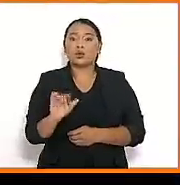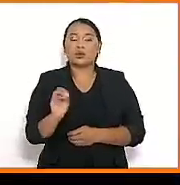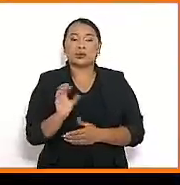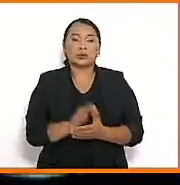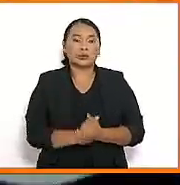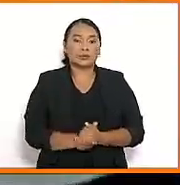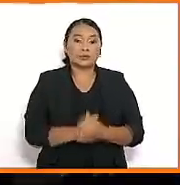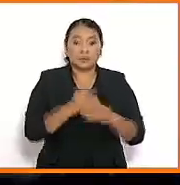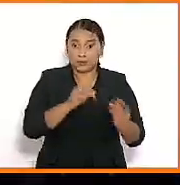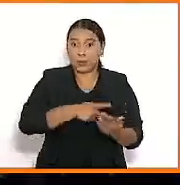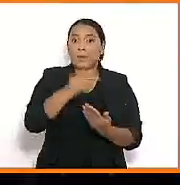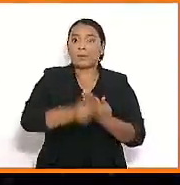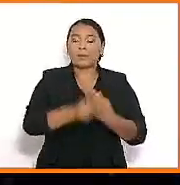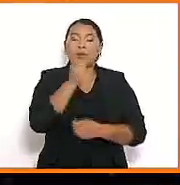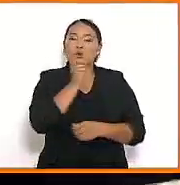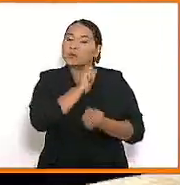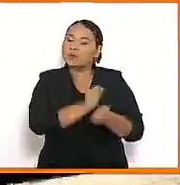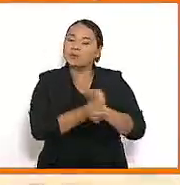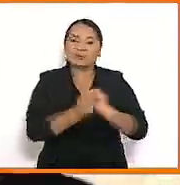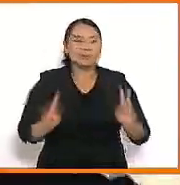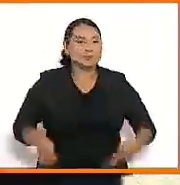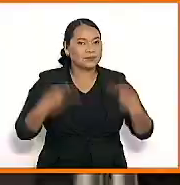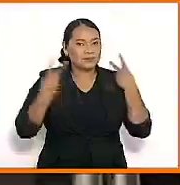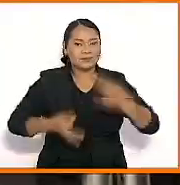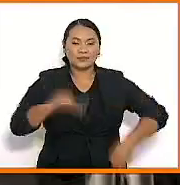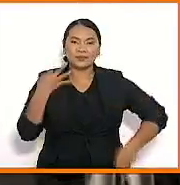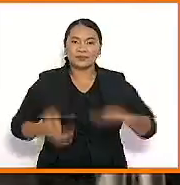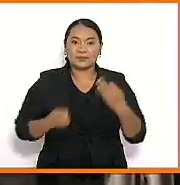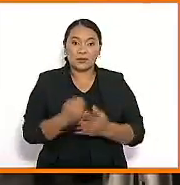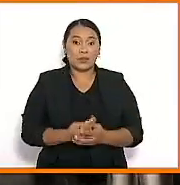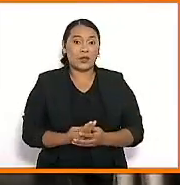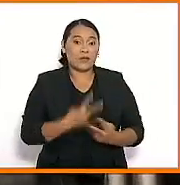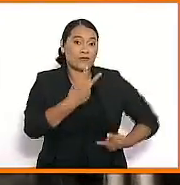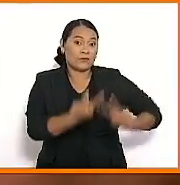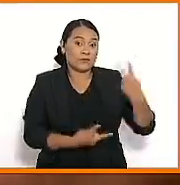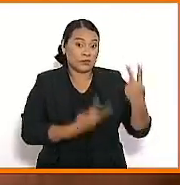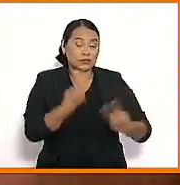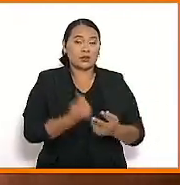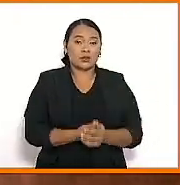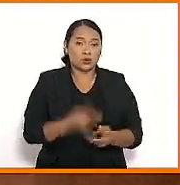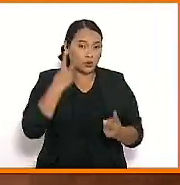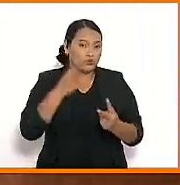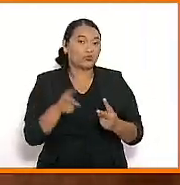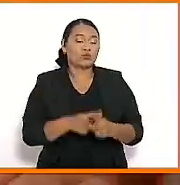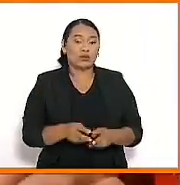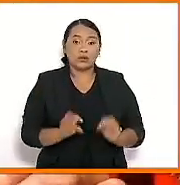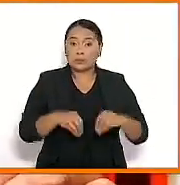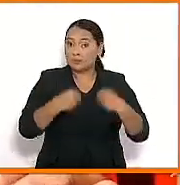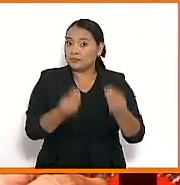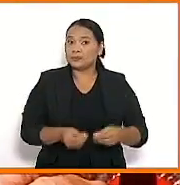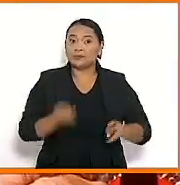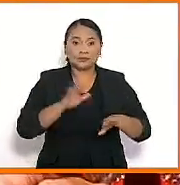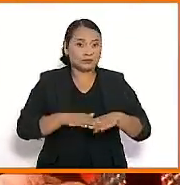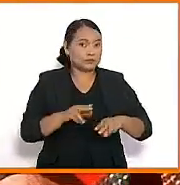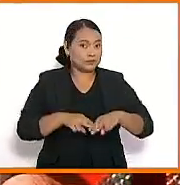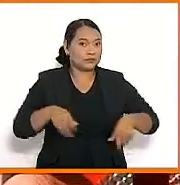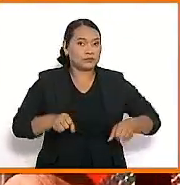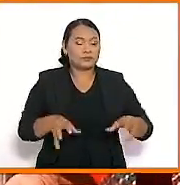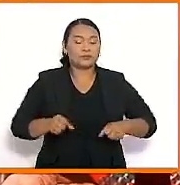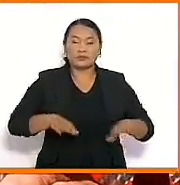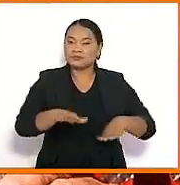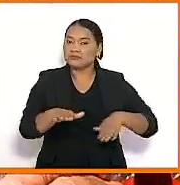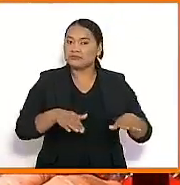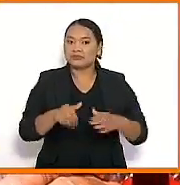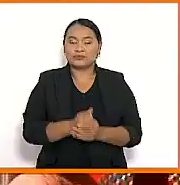programa Loto Cambiando Vidas con Alegría le visitó y constató la necesidad de un medio para movilizarse. Yo le doy las